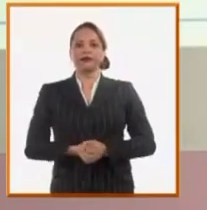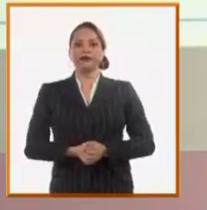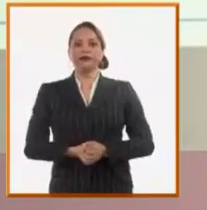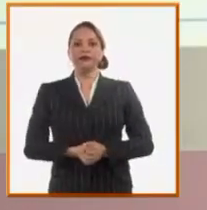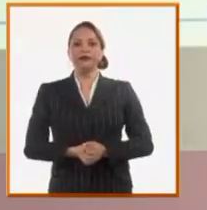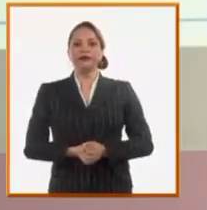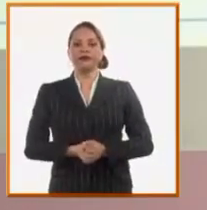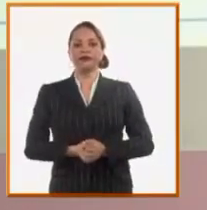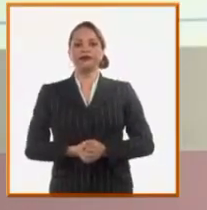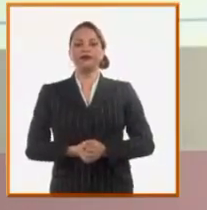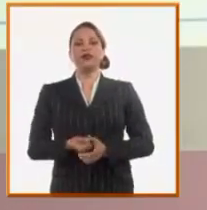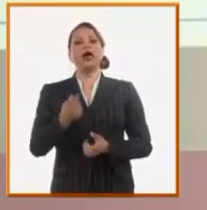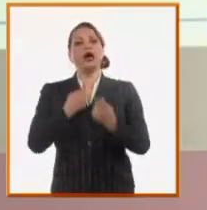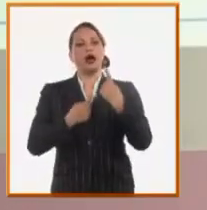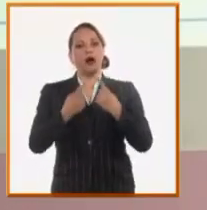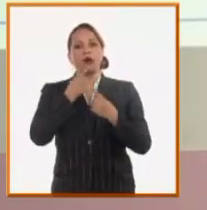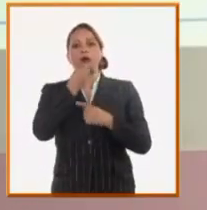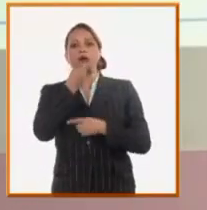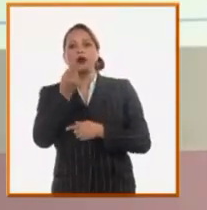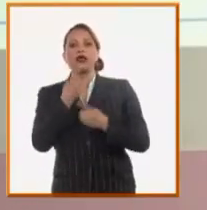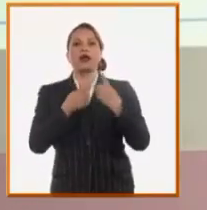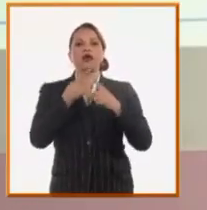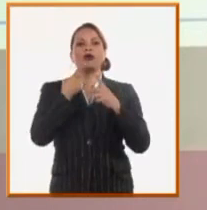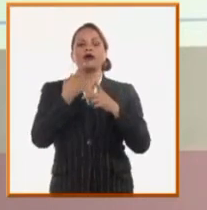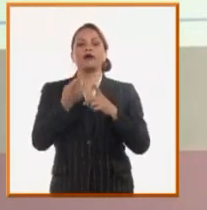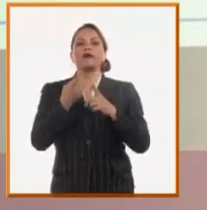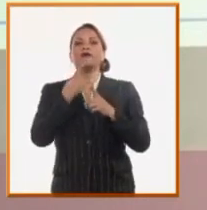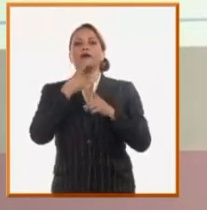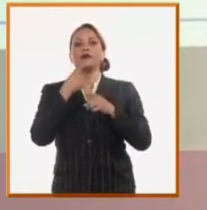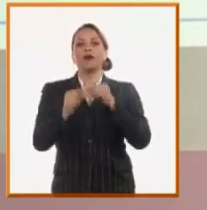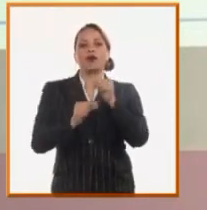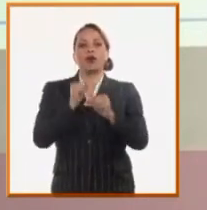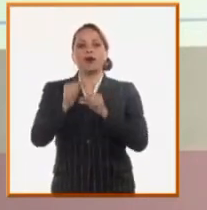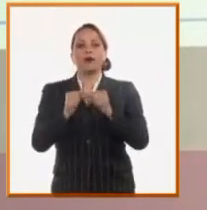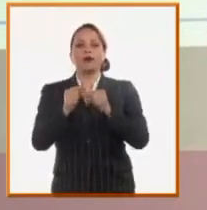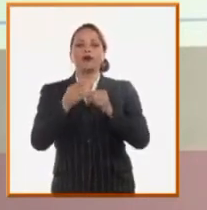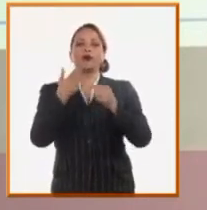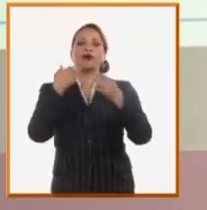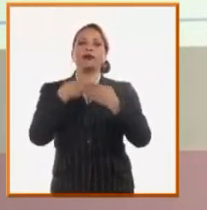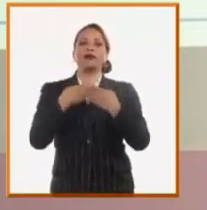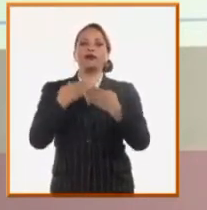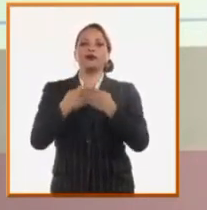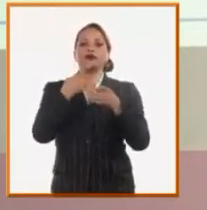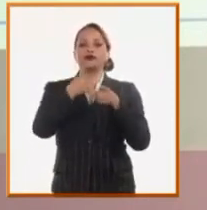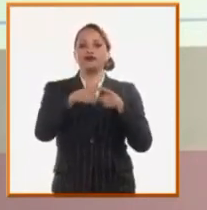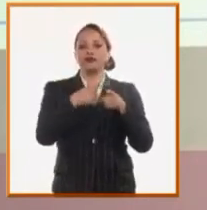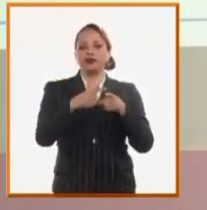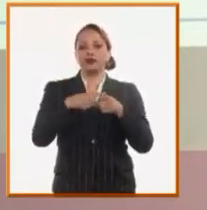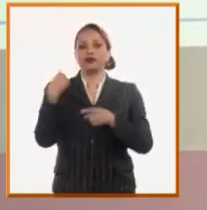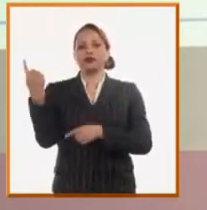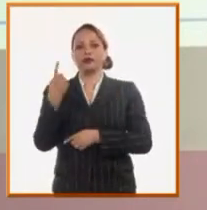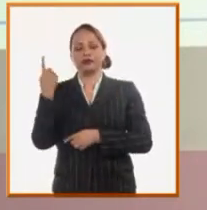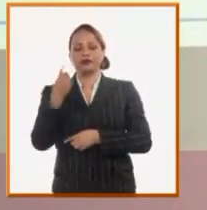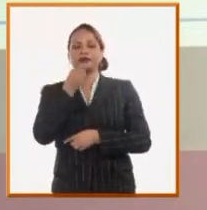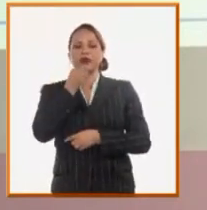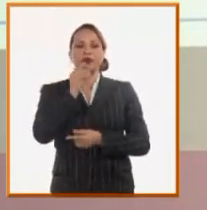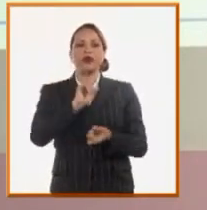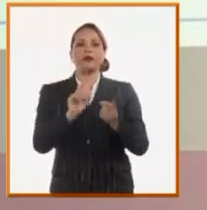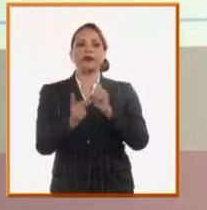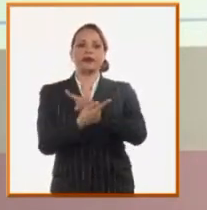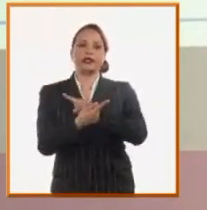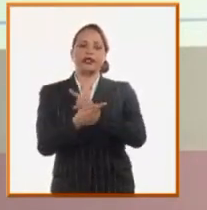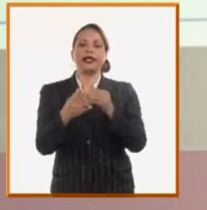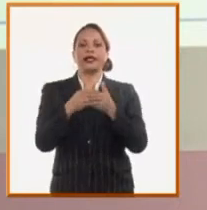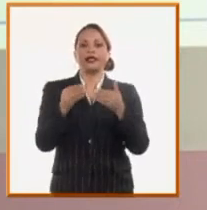con independencia de que pueda haber algunos mecanismos para que se encadenen productivamente productores nacionales con exportadores y puedan traspasar el componente